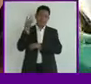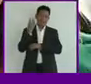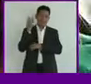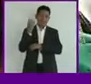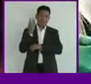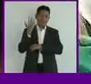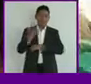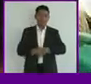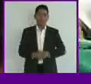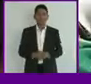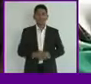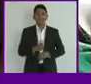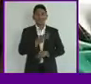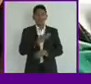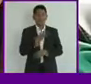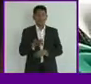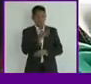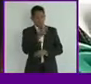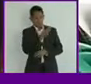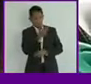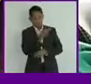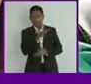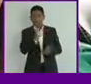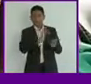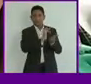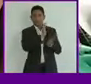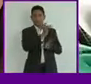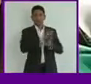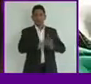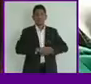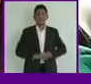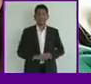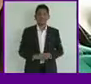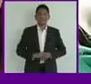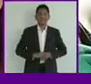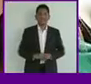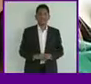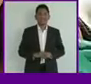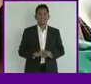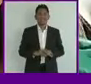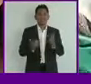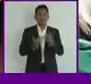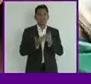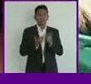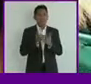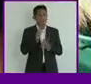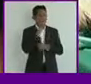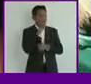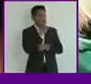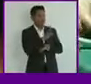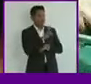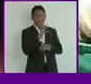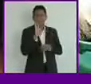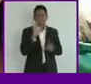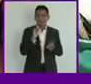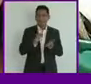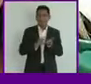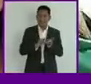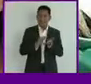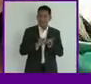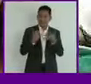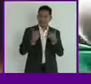a Larisa, así como Paola, ¿no? Propiamente veo por qué está Diego todavía, por ahí está la Prepa 1 todavía, ¿no? Y